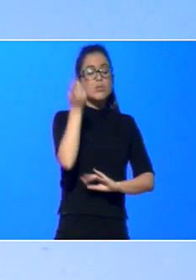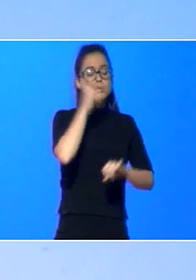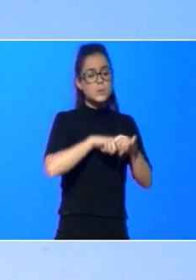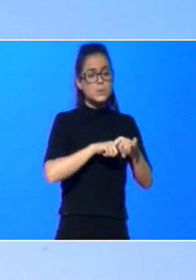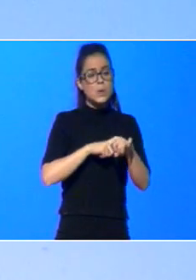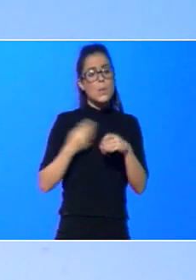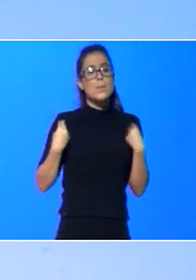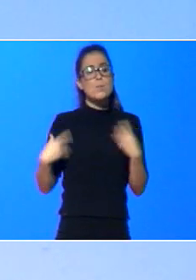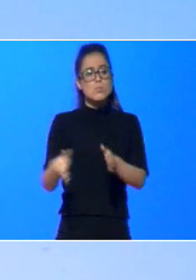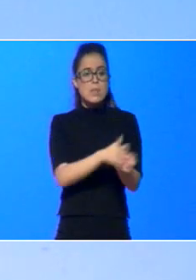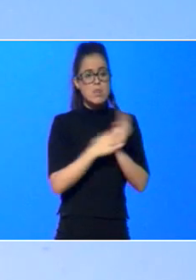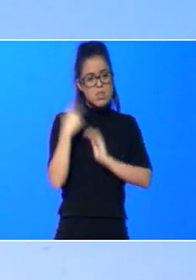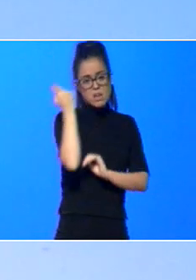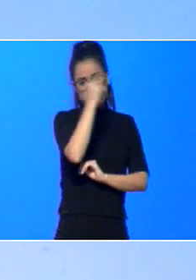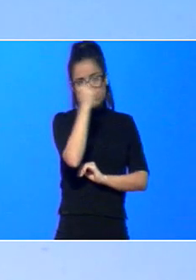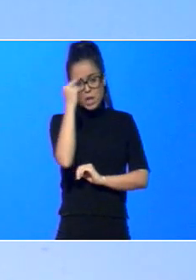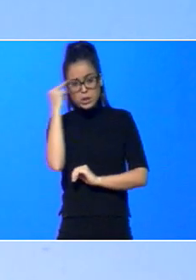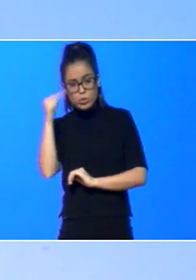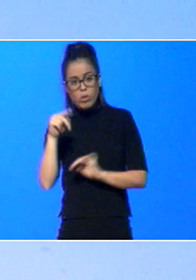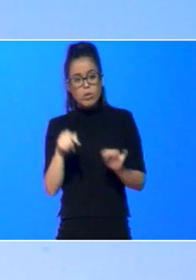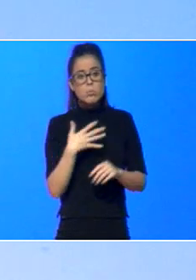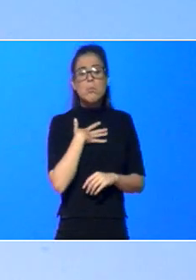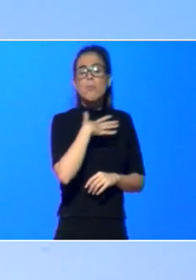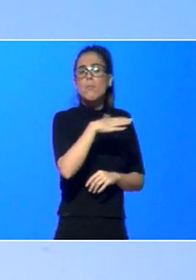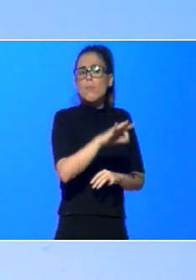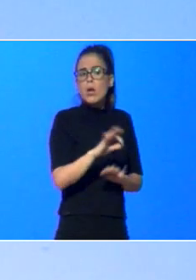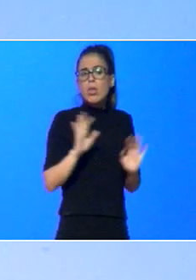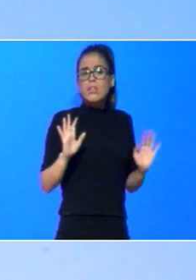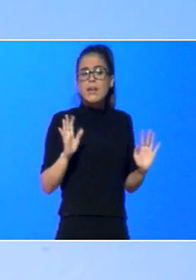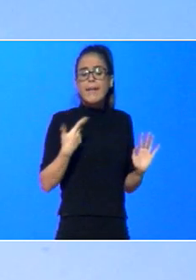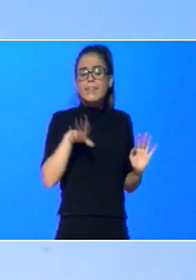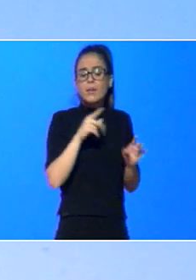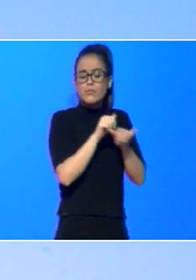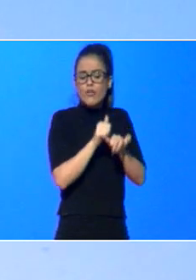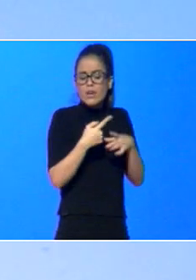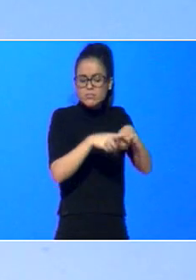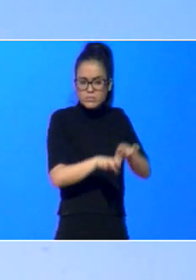respeto esto puede ser interpretado de forma distinta